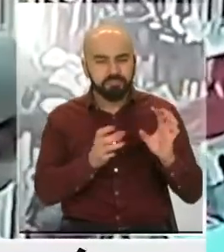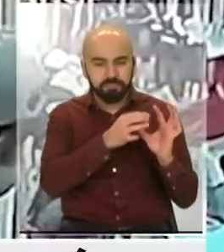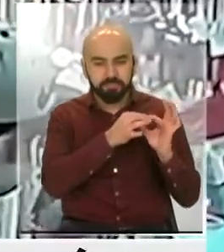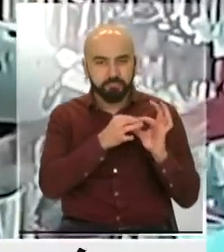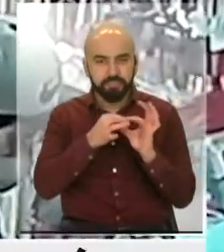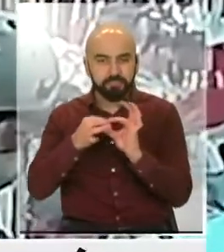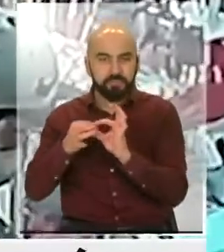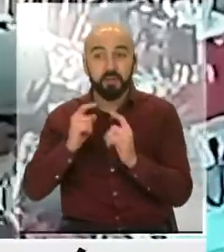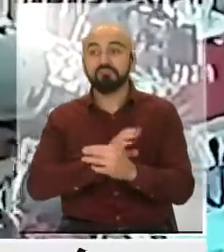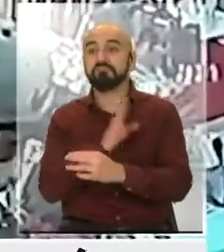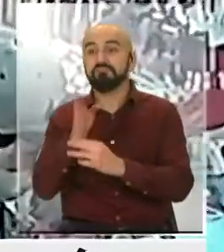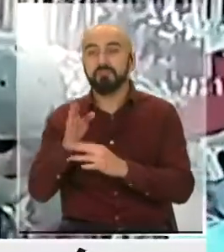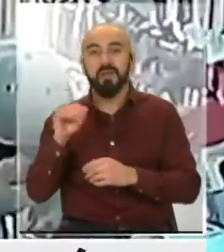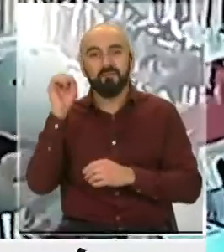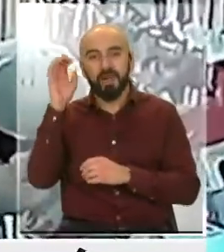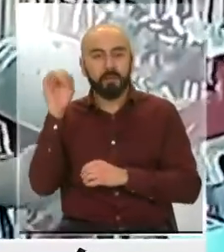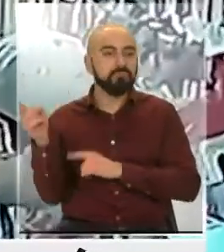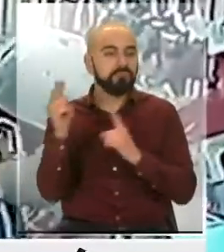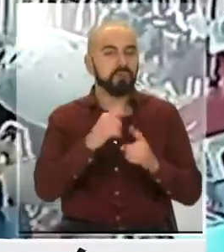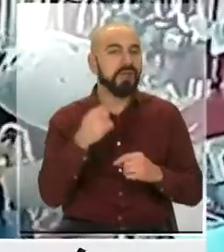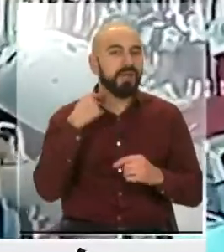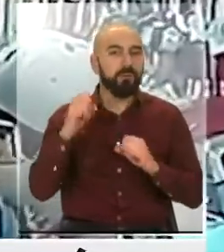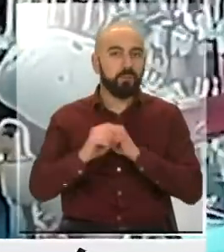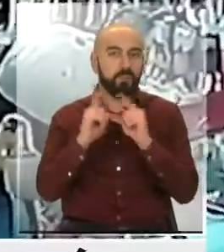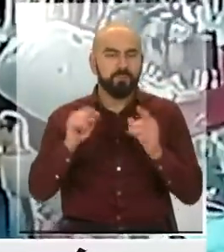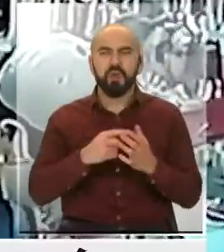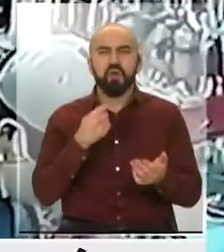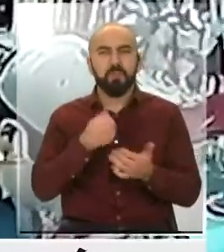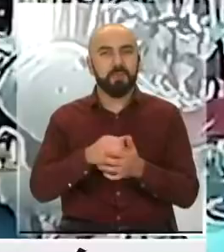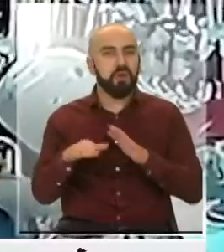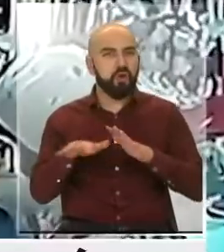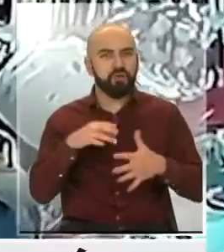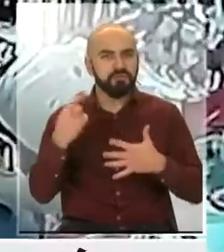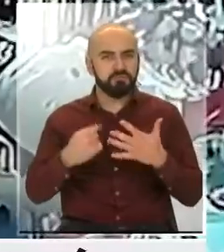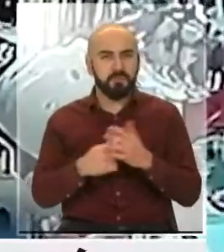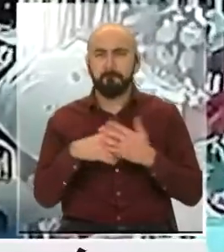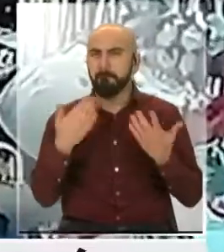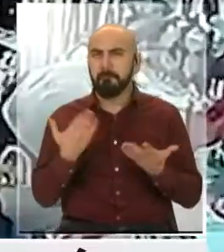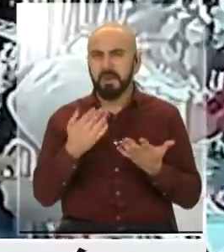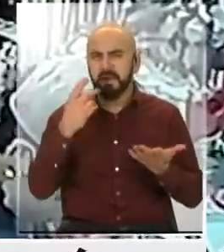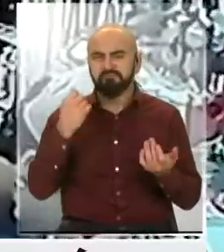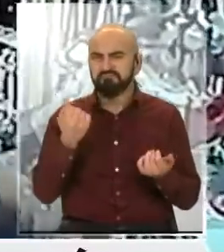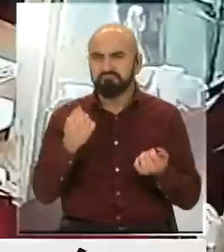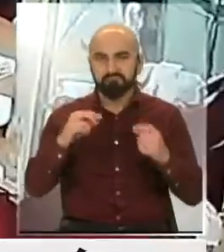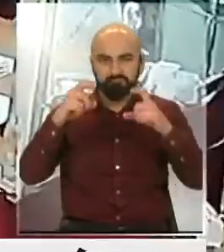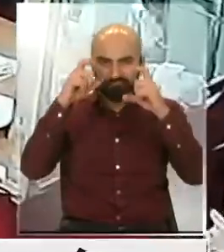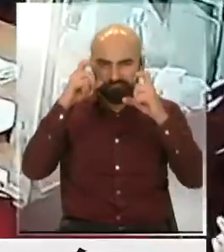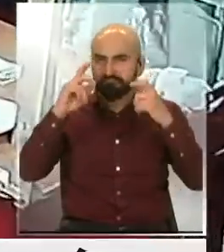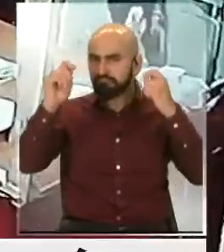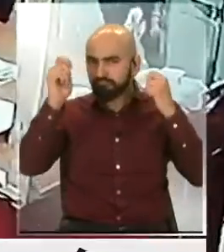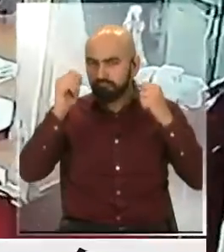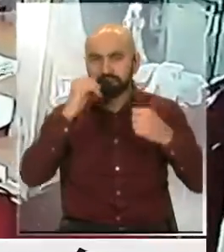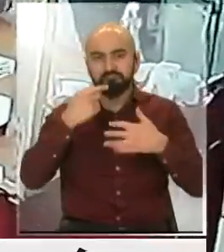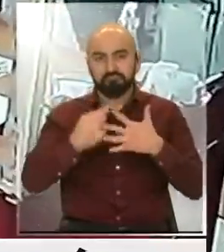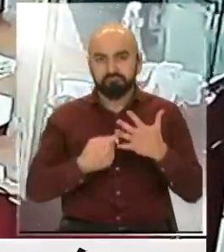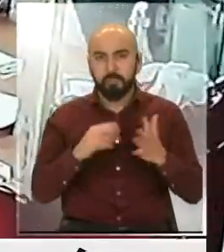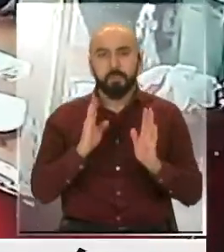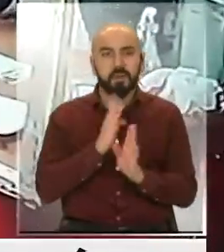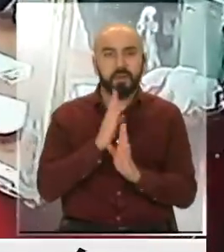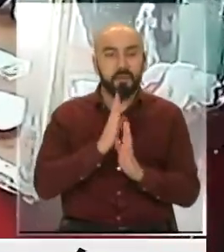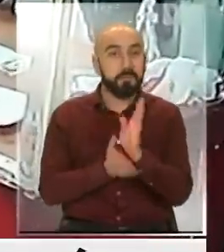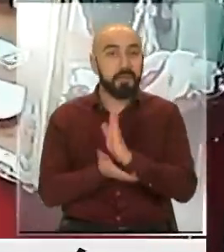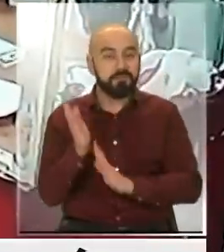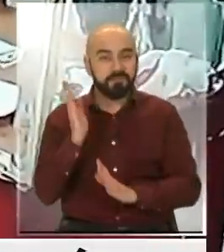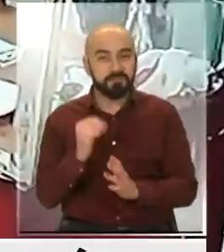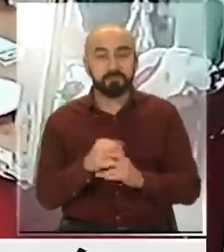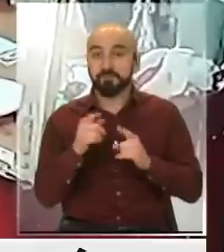y Quilpué y compraron diversos artículos para la posterior huida, actos que tanto la Fiscalía como PDI pudieron